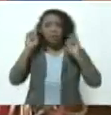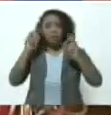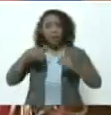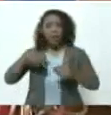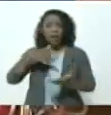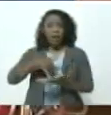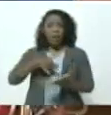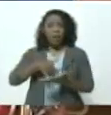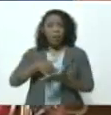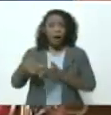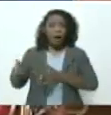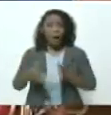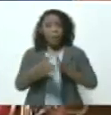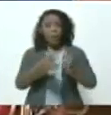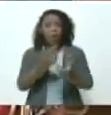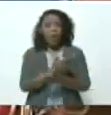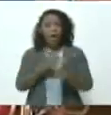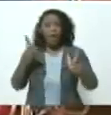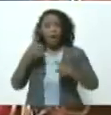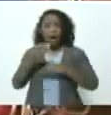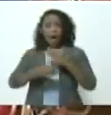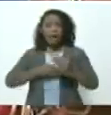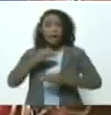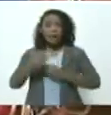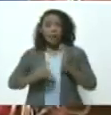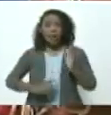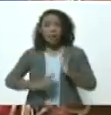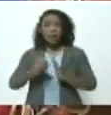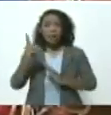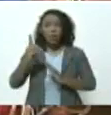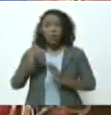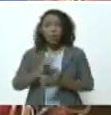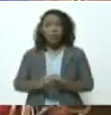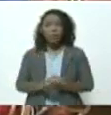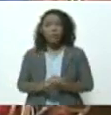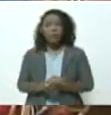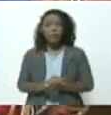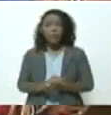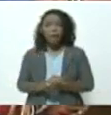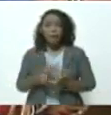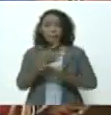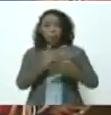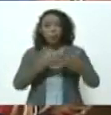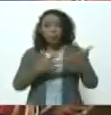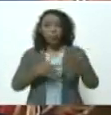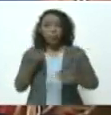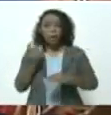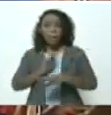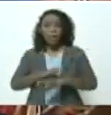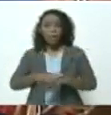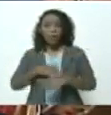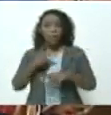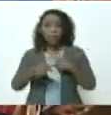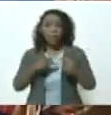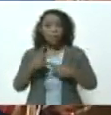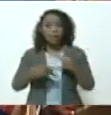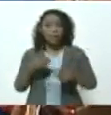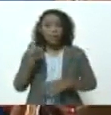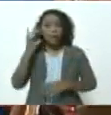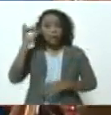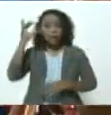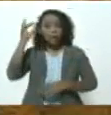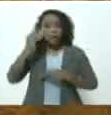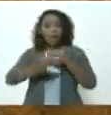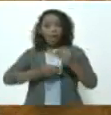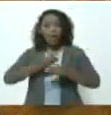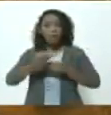Carabobo Caminos de Libertad. Han estado desarrollando y detallando todo lo que fue el proceso creativo de